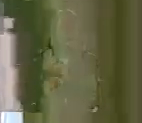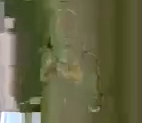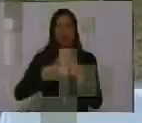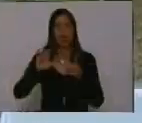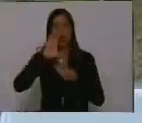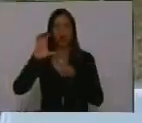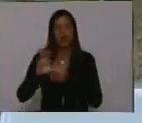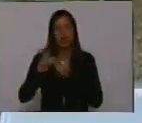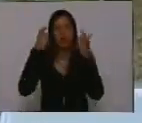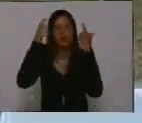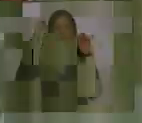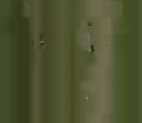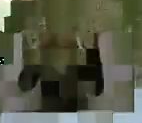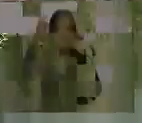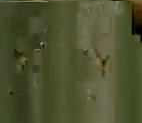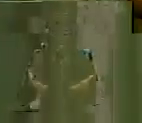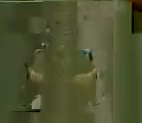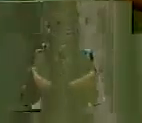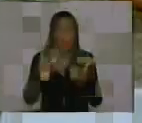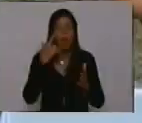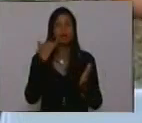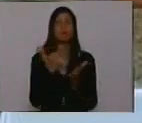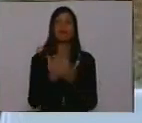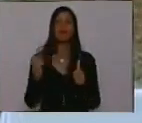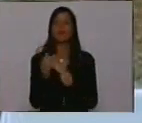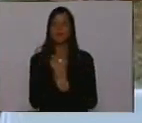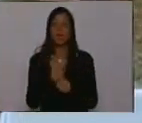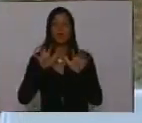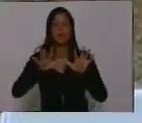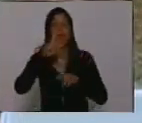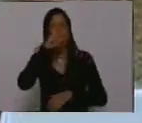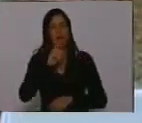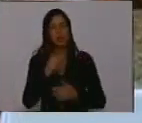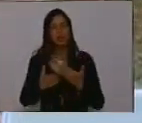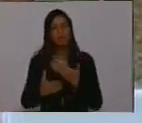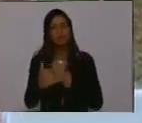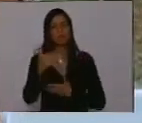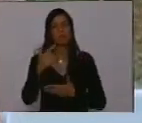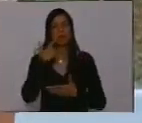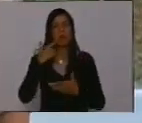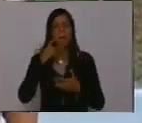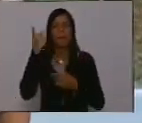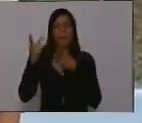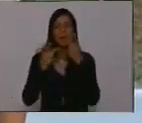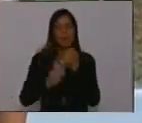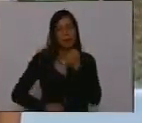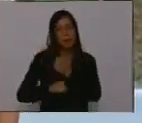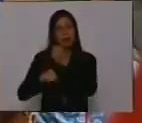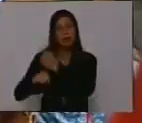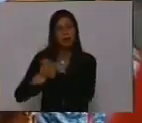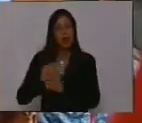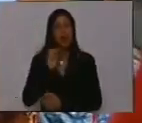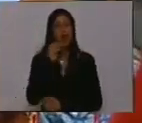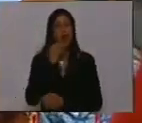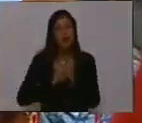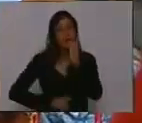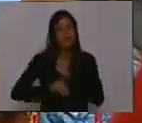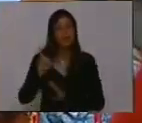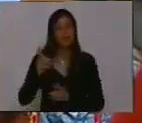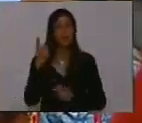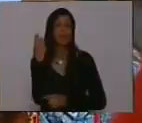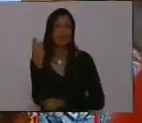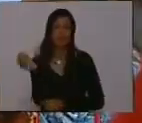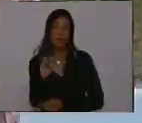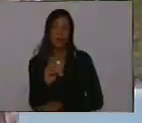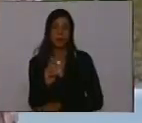cultura. Y lo que hoy vemos es el producto de esa década ganada con Hugo Chávez construyendo políticas al servicio de la juventud venezolana. Pero hoy hace falta algo